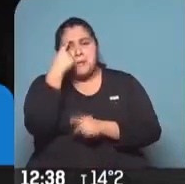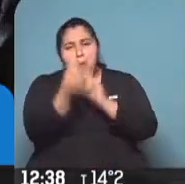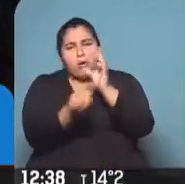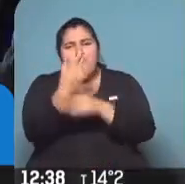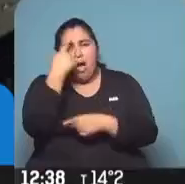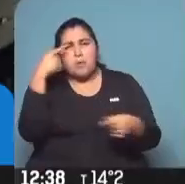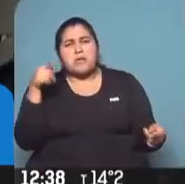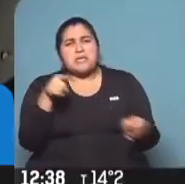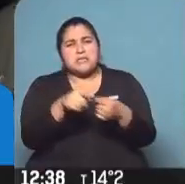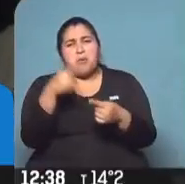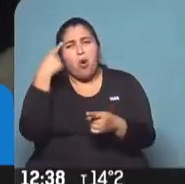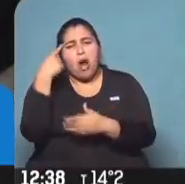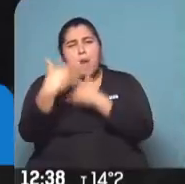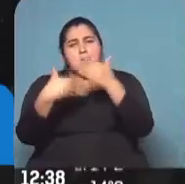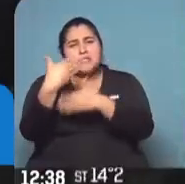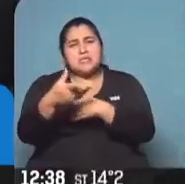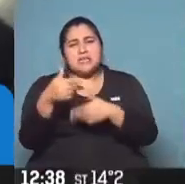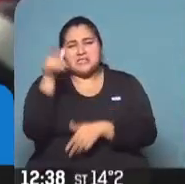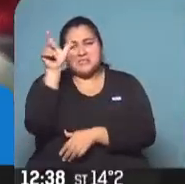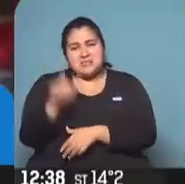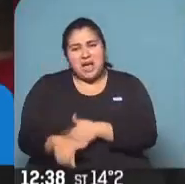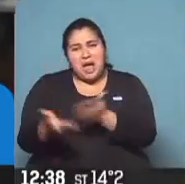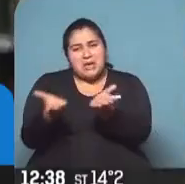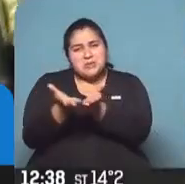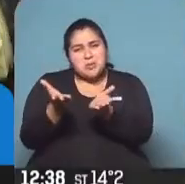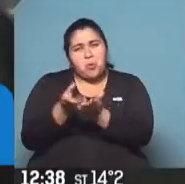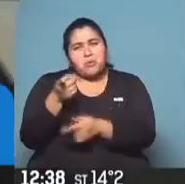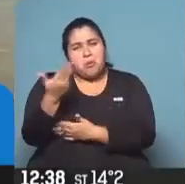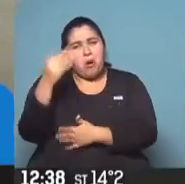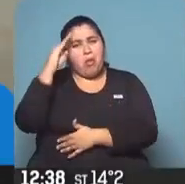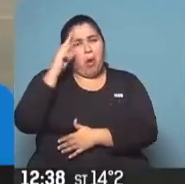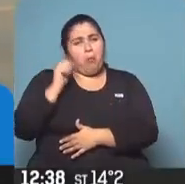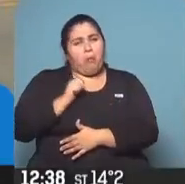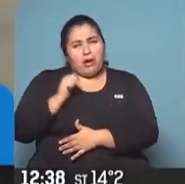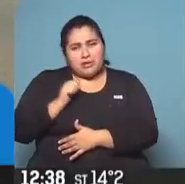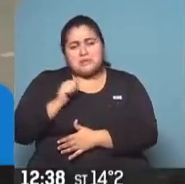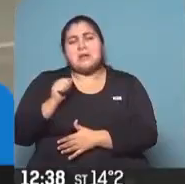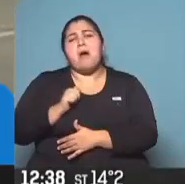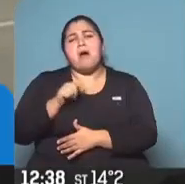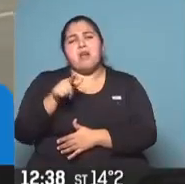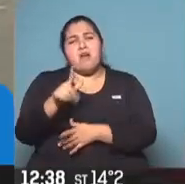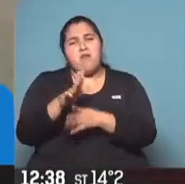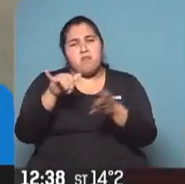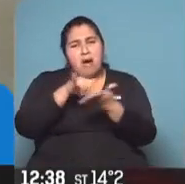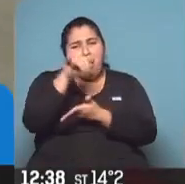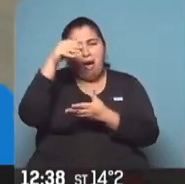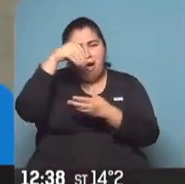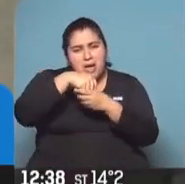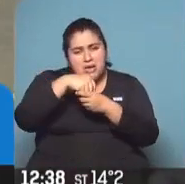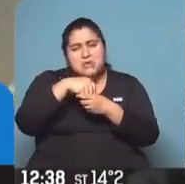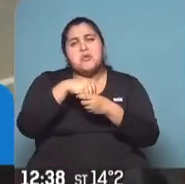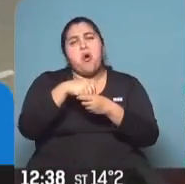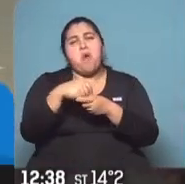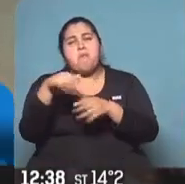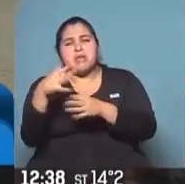objetivo de capacitar al aspirante como personal militar subalterno de la fuerza aérea en los cuerpos